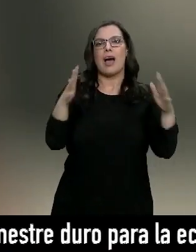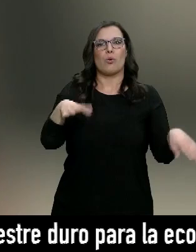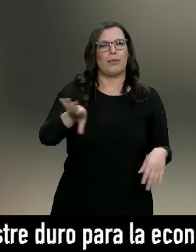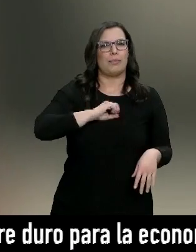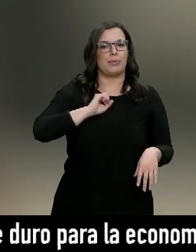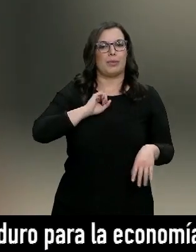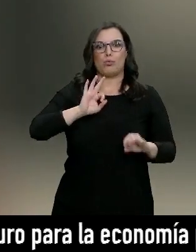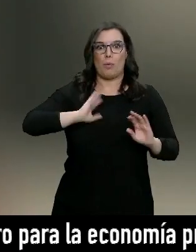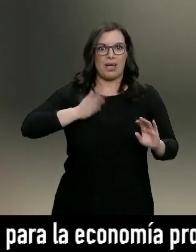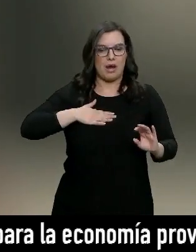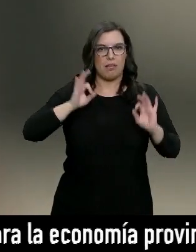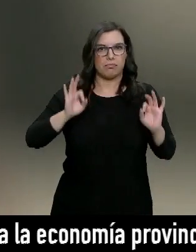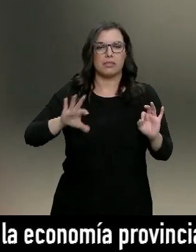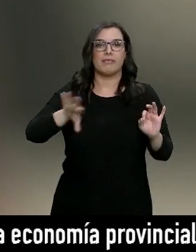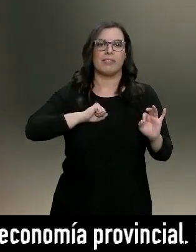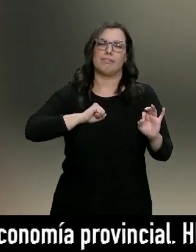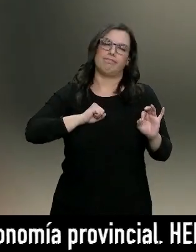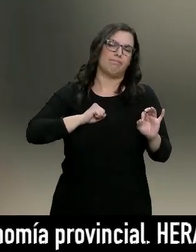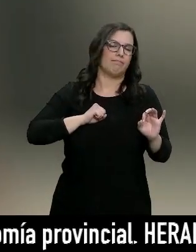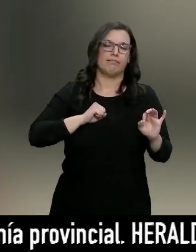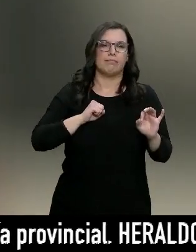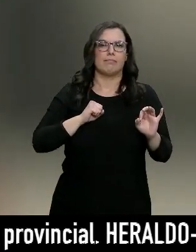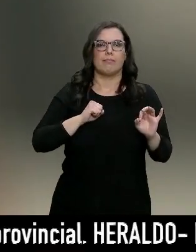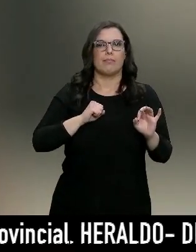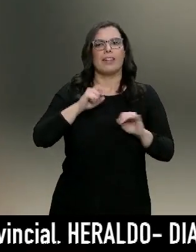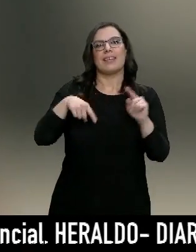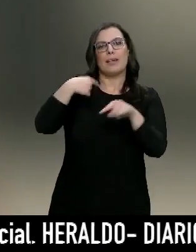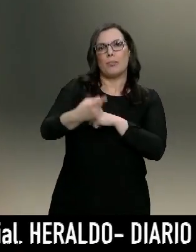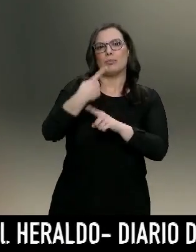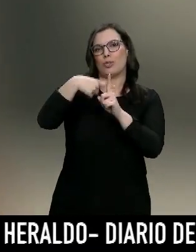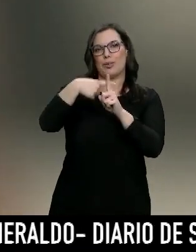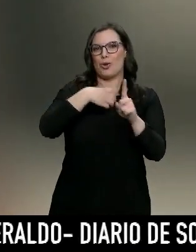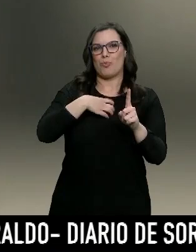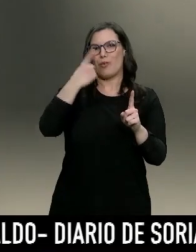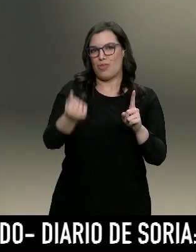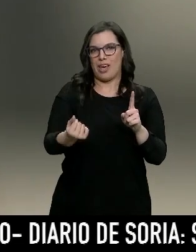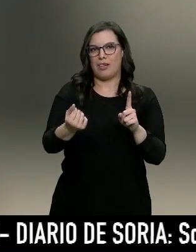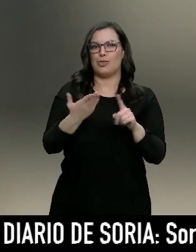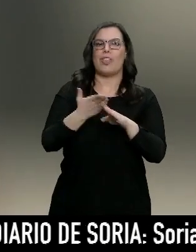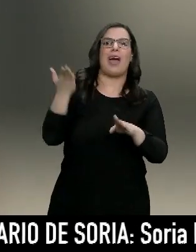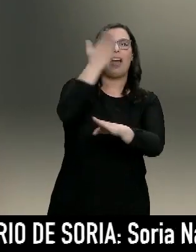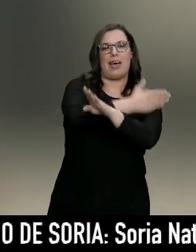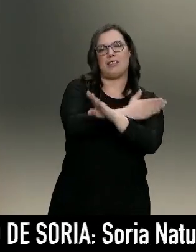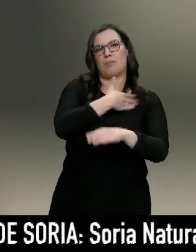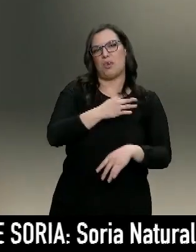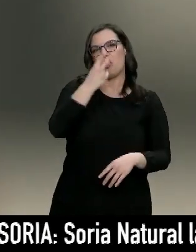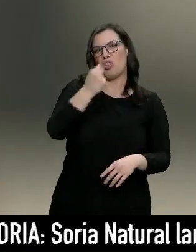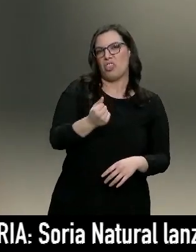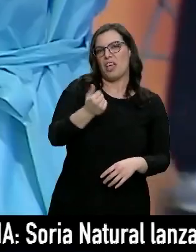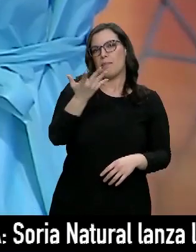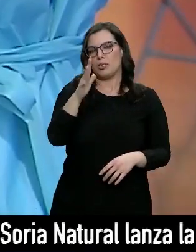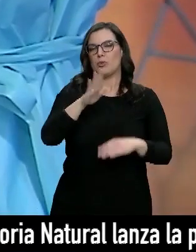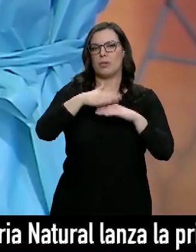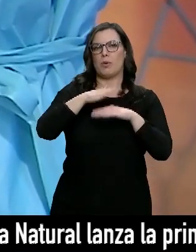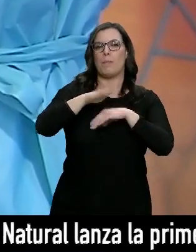infectado al día siguiente de vacunarse, un día más tarde no dan positivo, o sea que el virus requiere un par de días para dar la